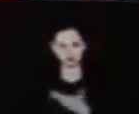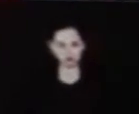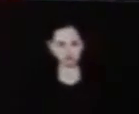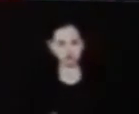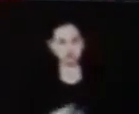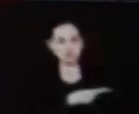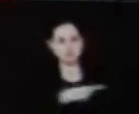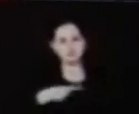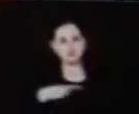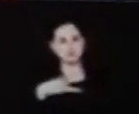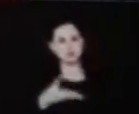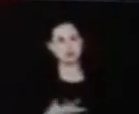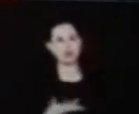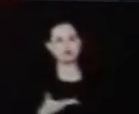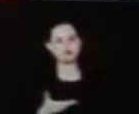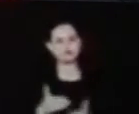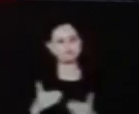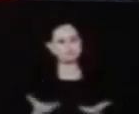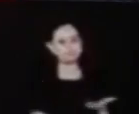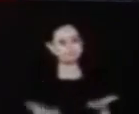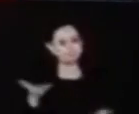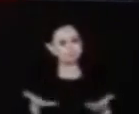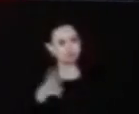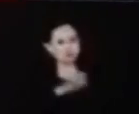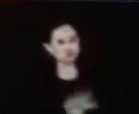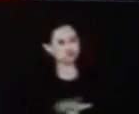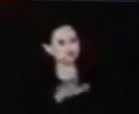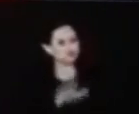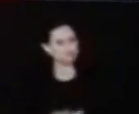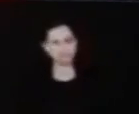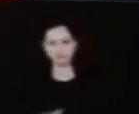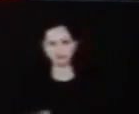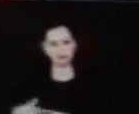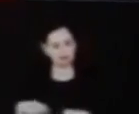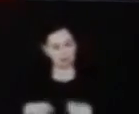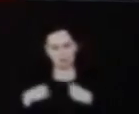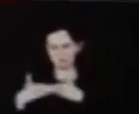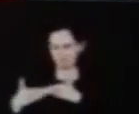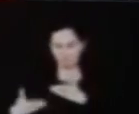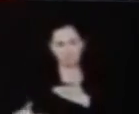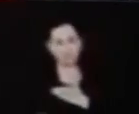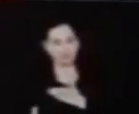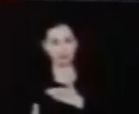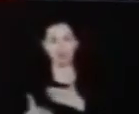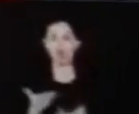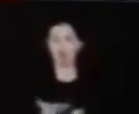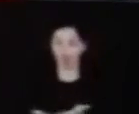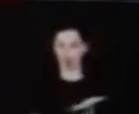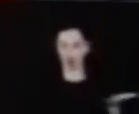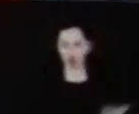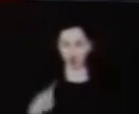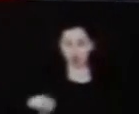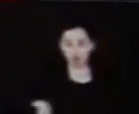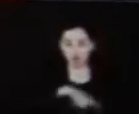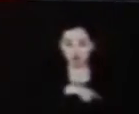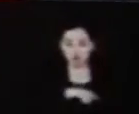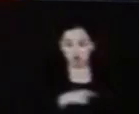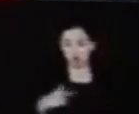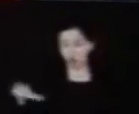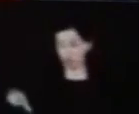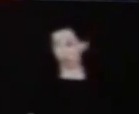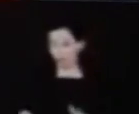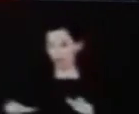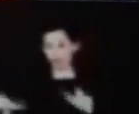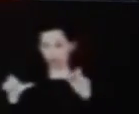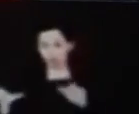a vivir en la justa medianía, y nosotros sostenemos que no puede haber gobierno rico